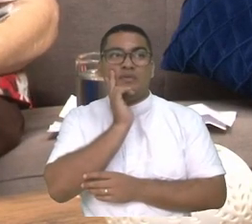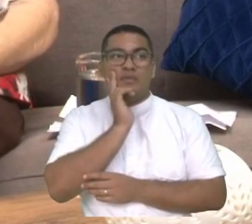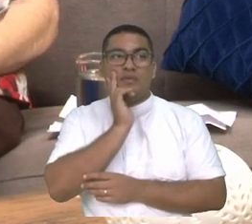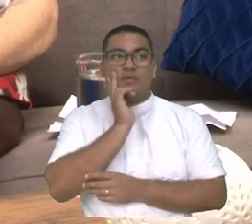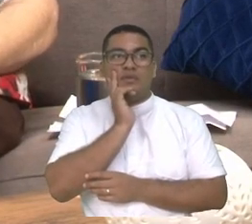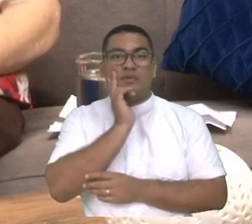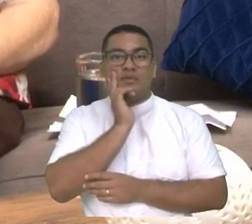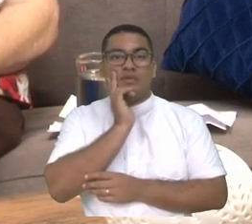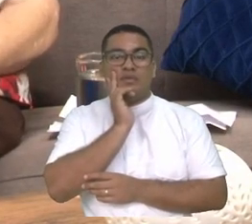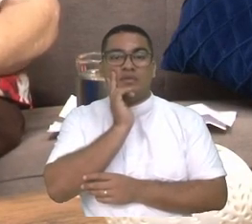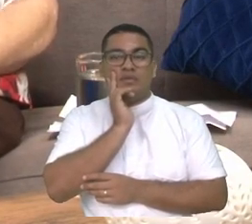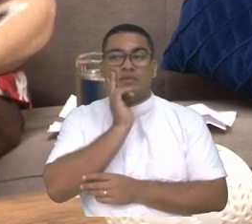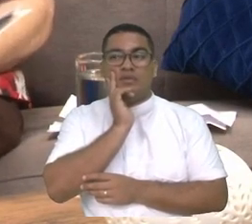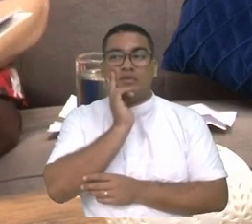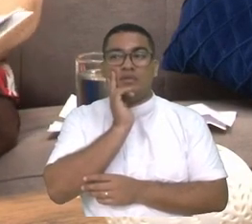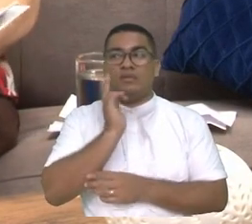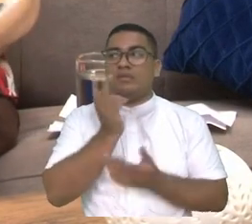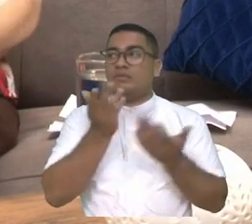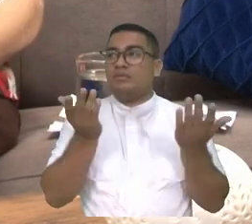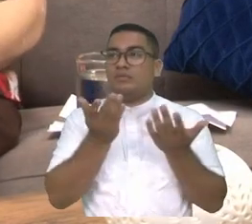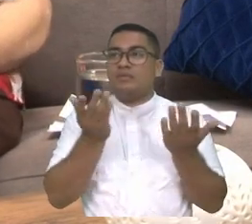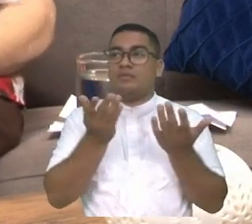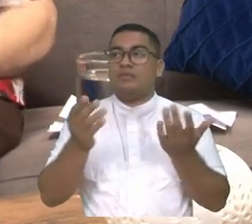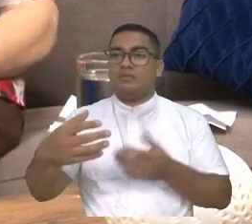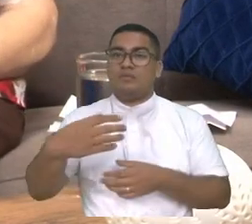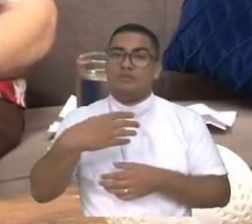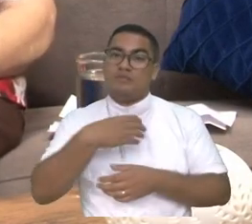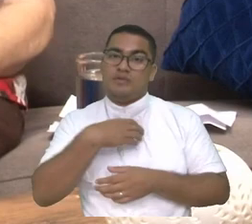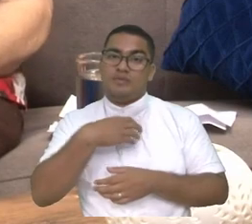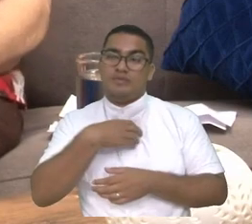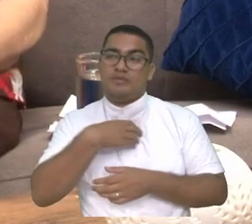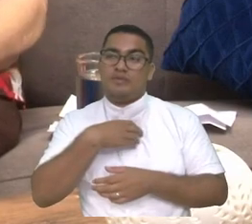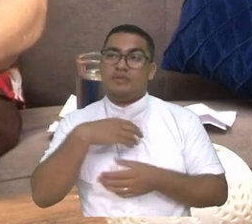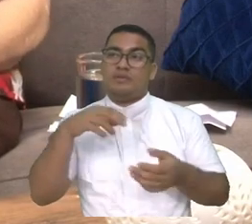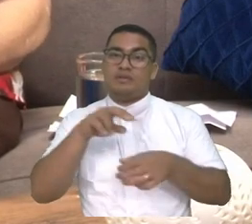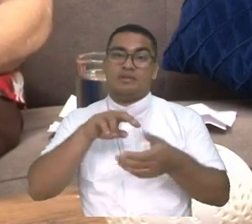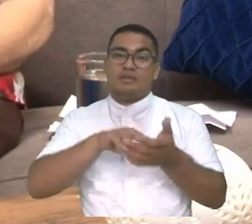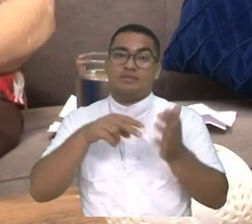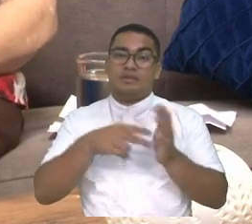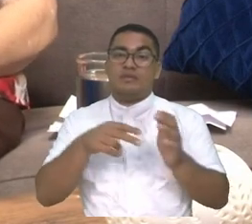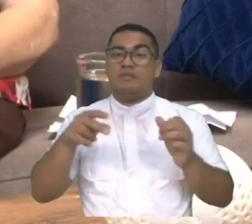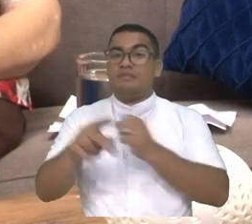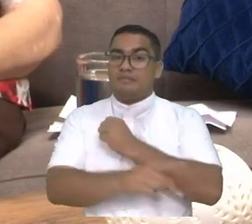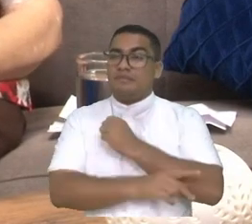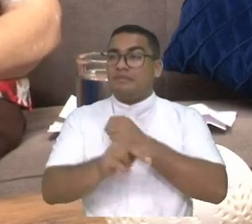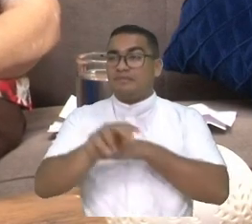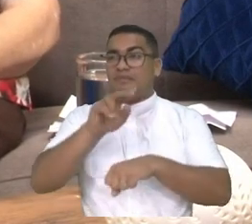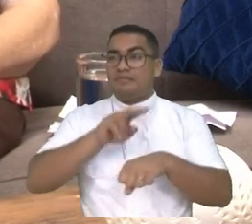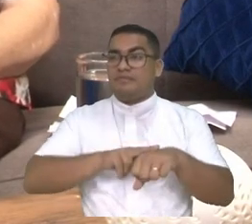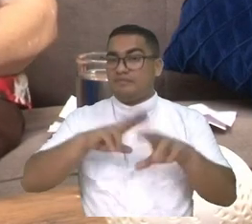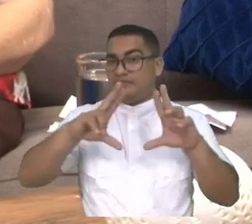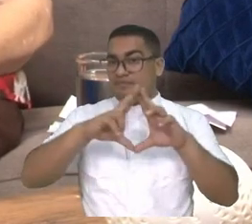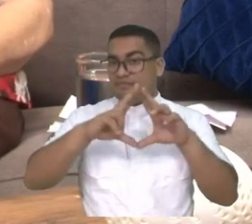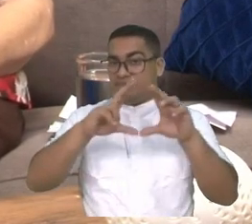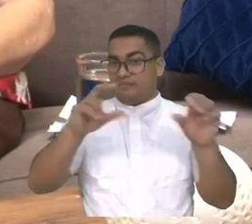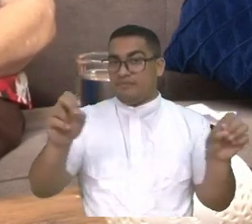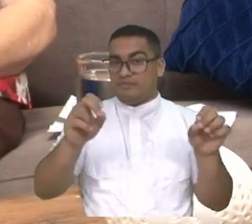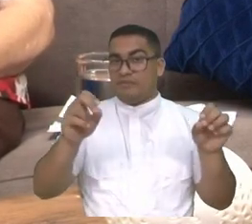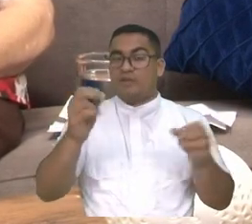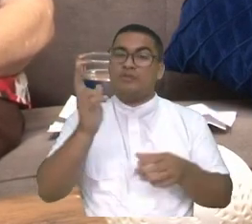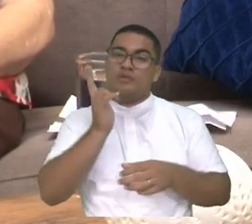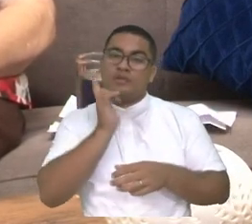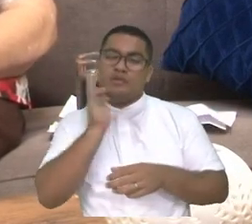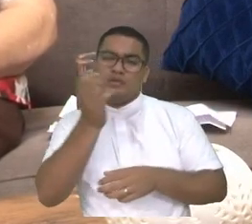vida, no propia, sino nacional, esa luz que todavía no se